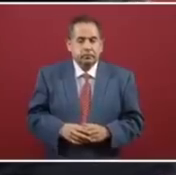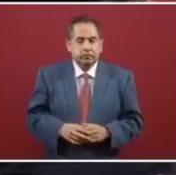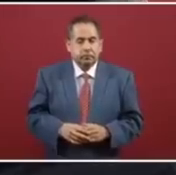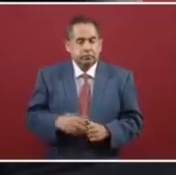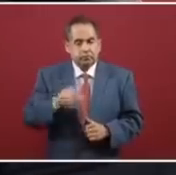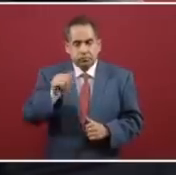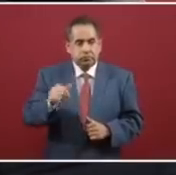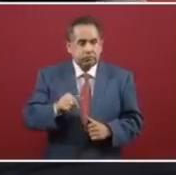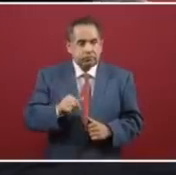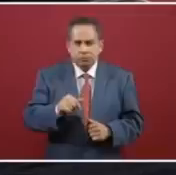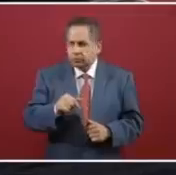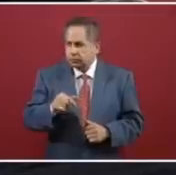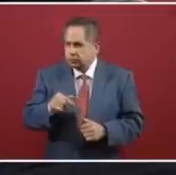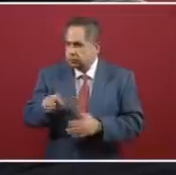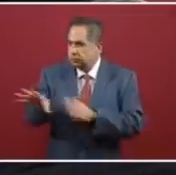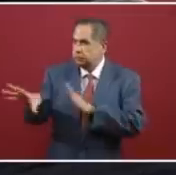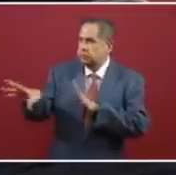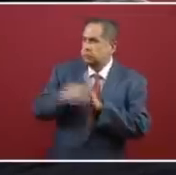nos copiaron